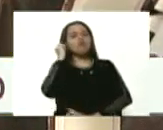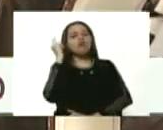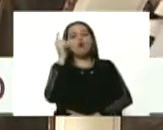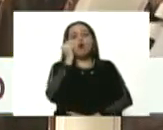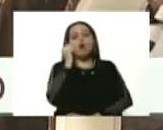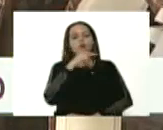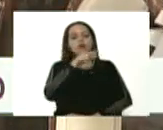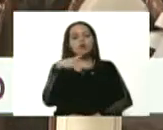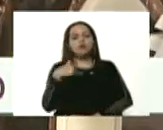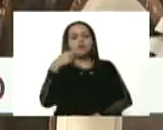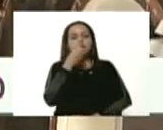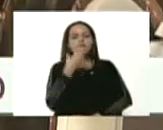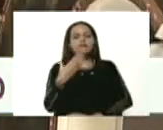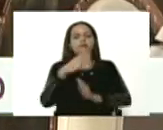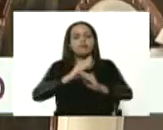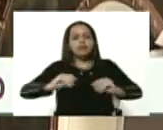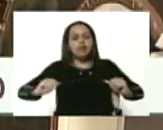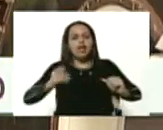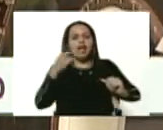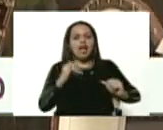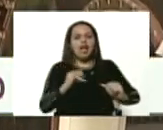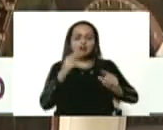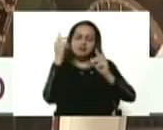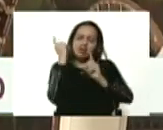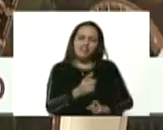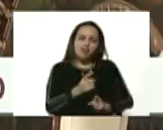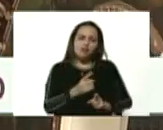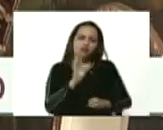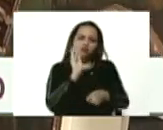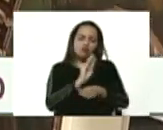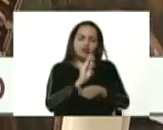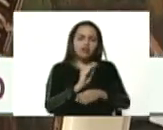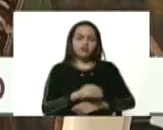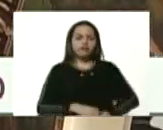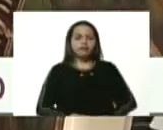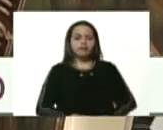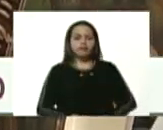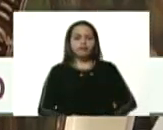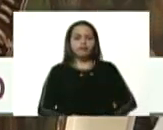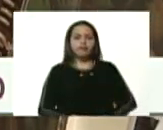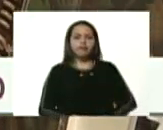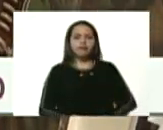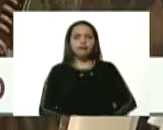de esta hermosa tierra, estamos obligados a preservar.